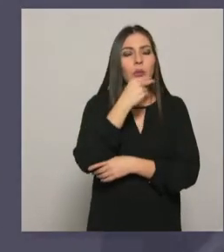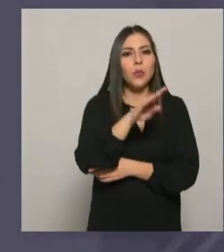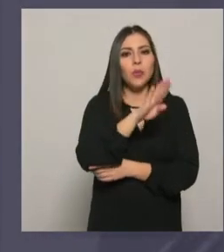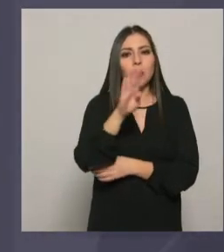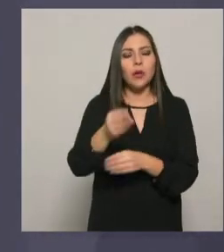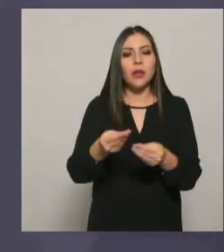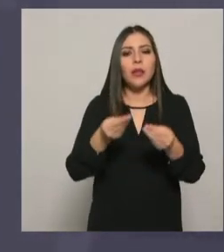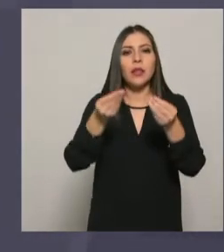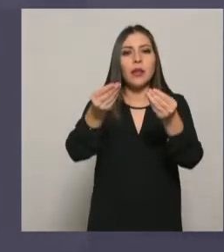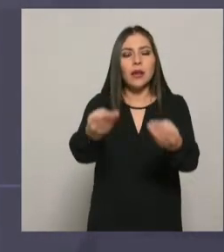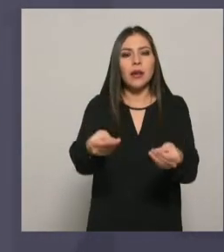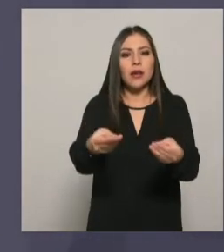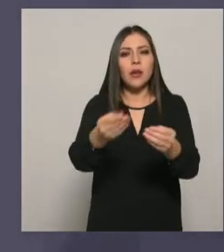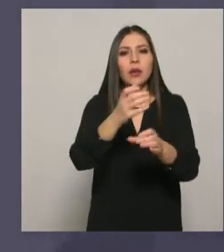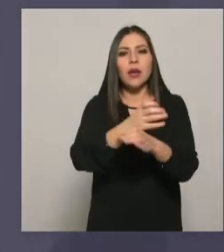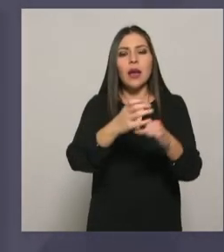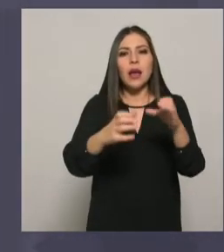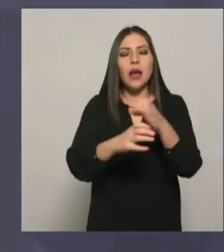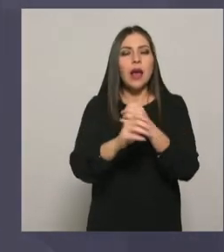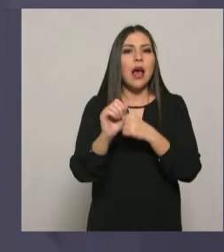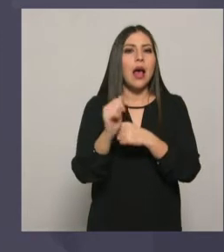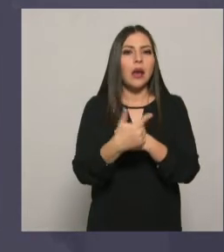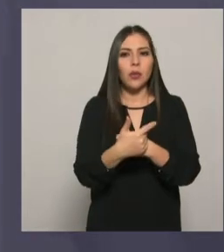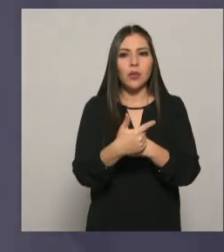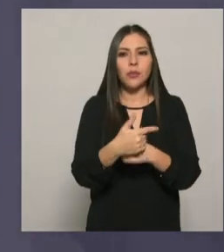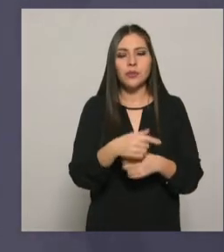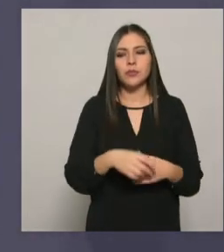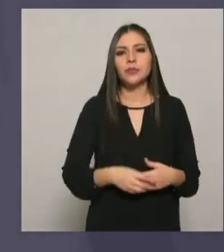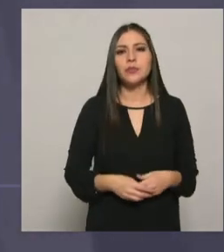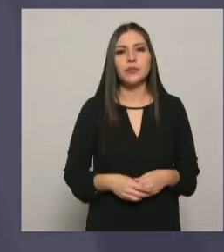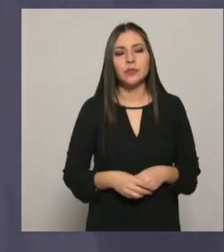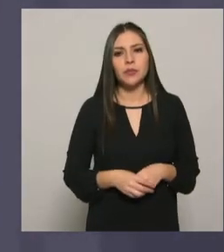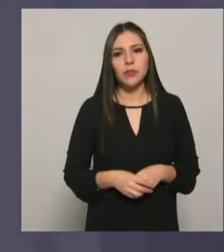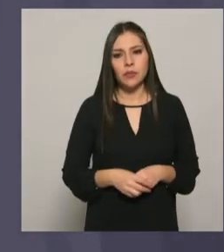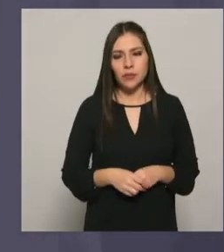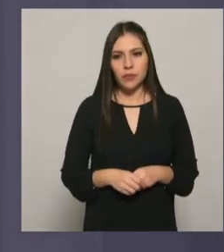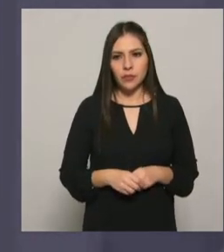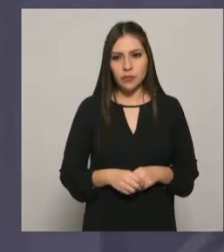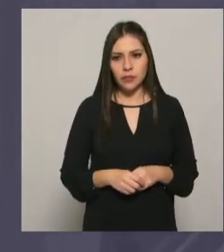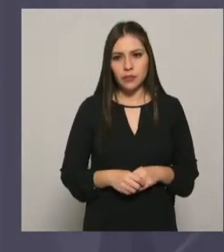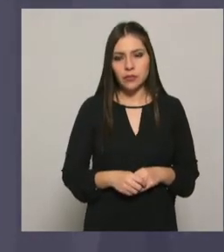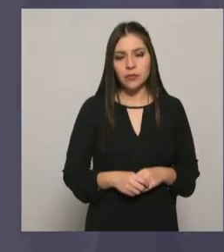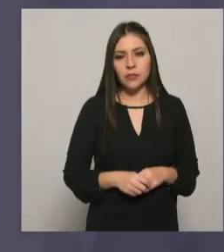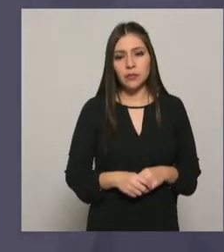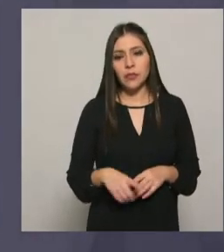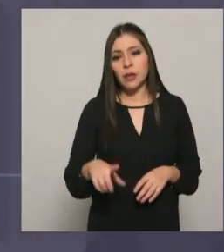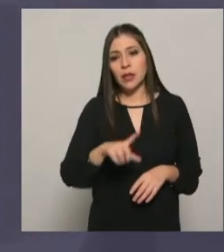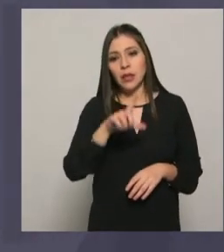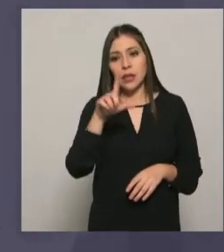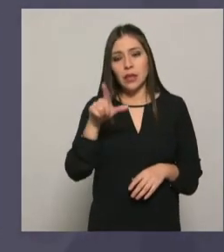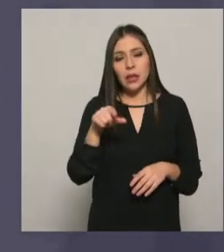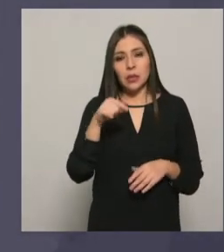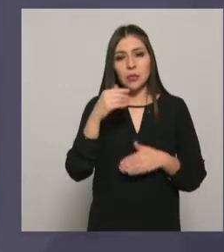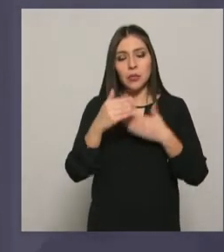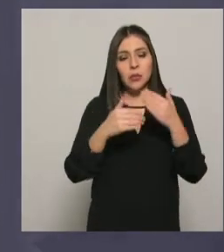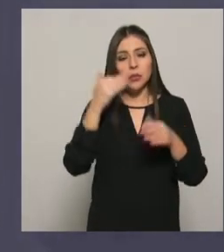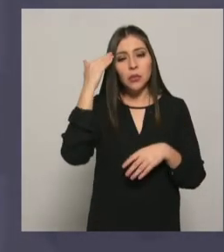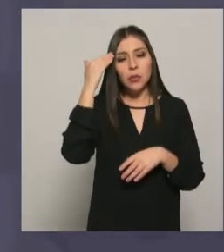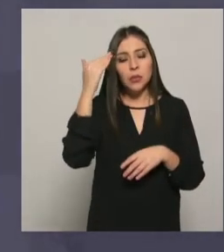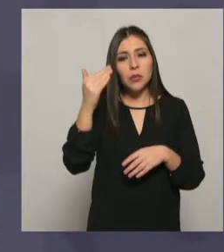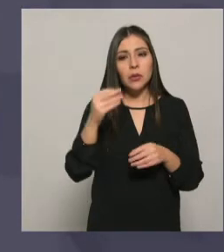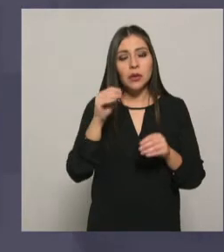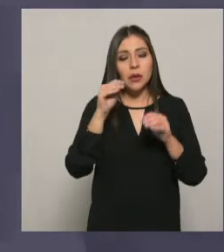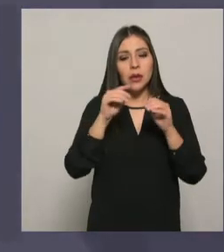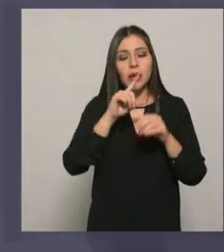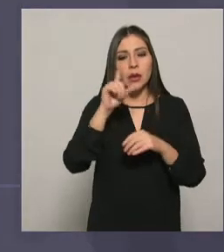muerte algo para congraciarse. Después de estar en el Mictlán un tiempo,